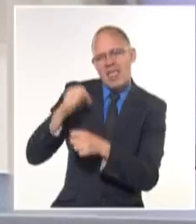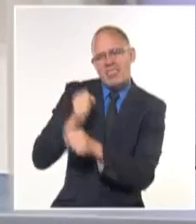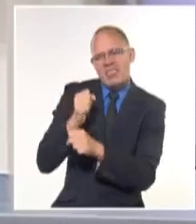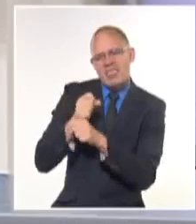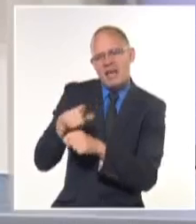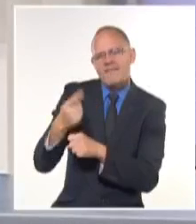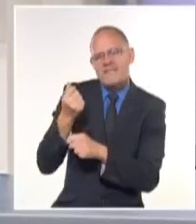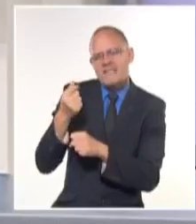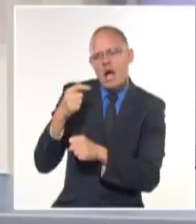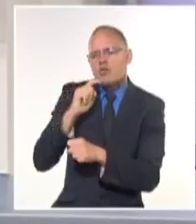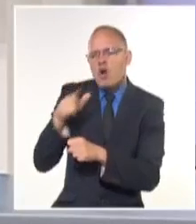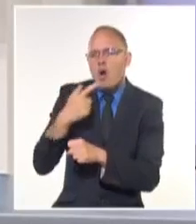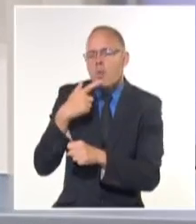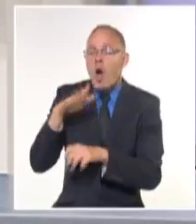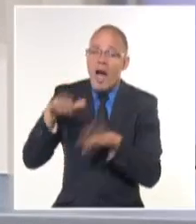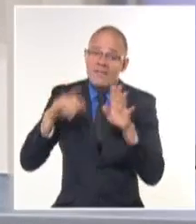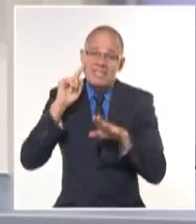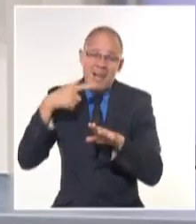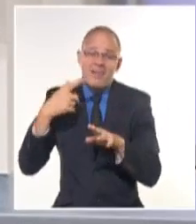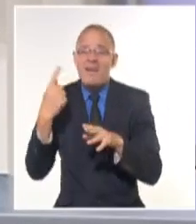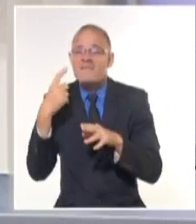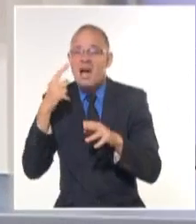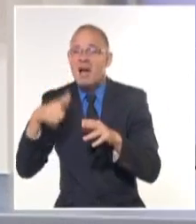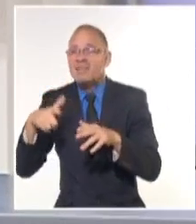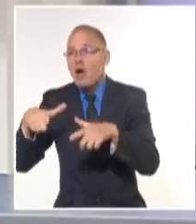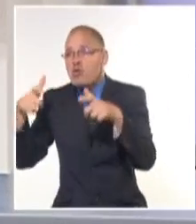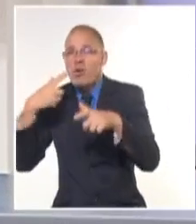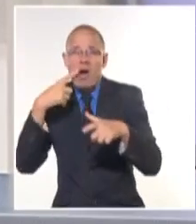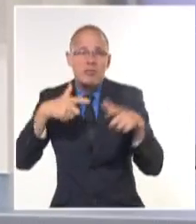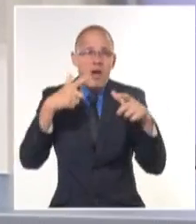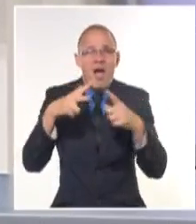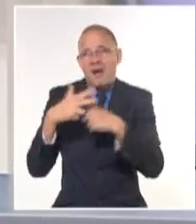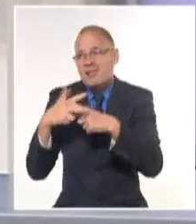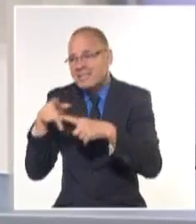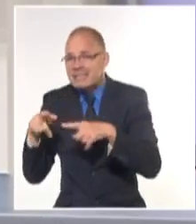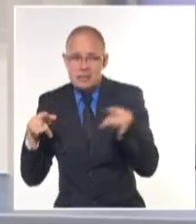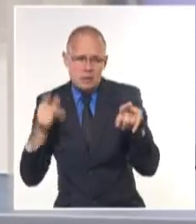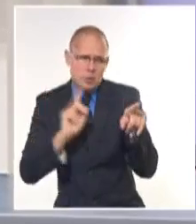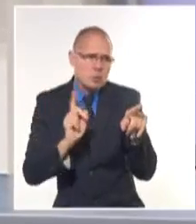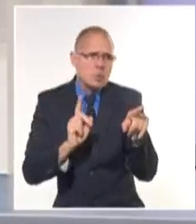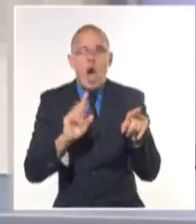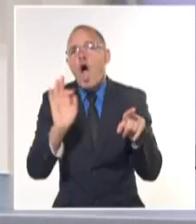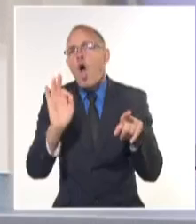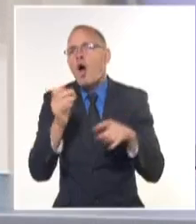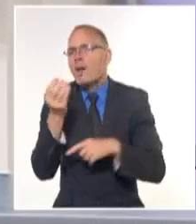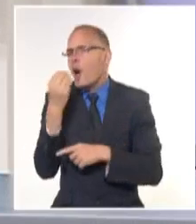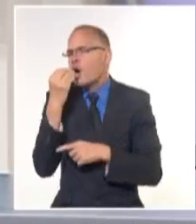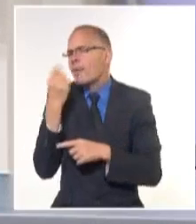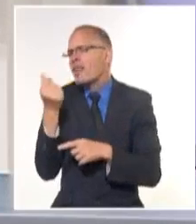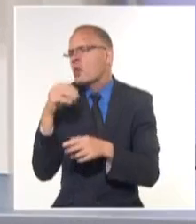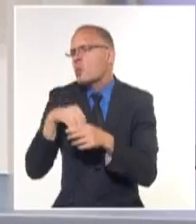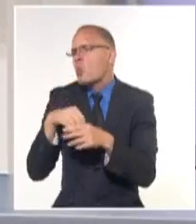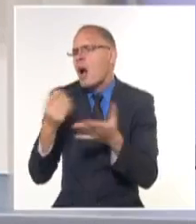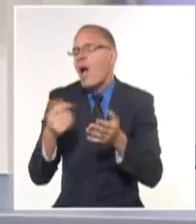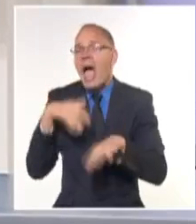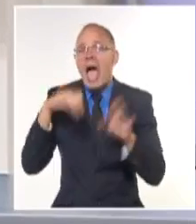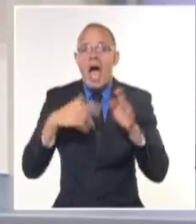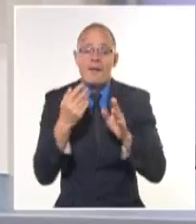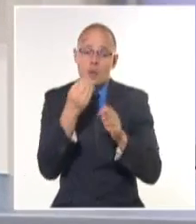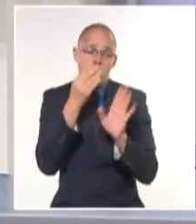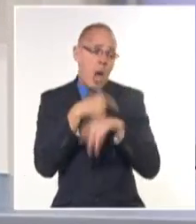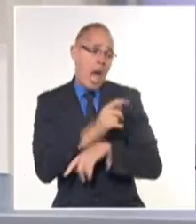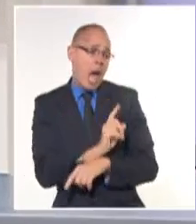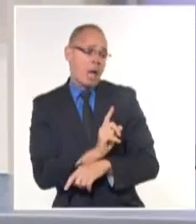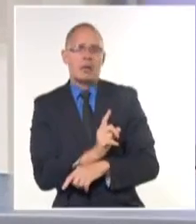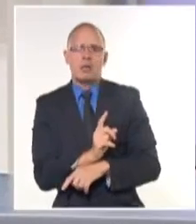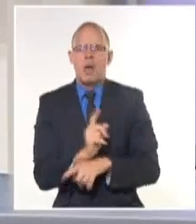arregla esta columna y esta no? ¿Cuánto cuesta el almuerzo en ese lugar? ¿Por qué no podemos tener almuerzo? No sé, o sea,